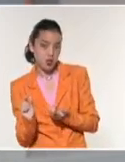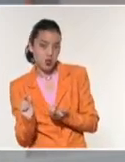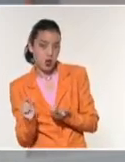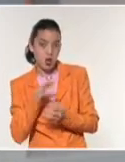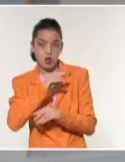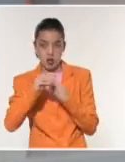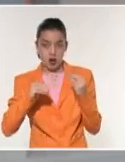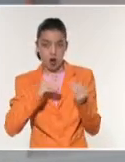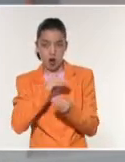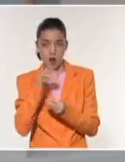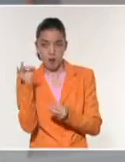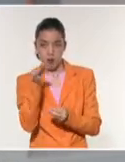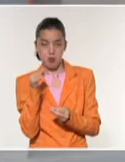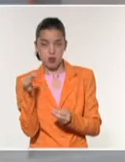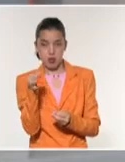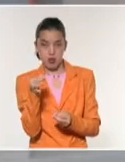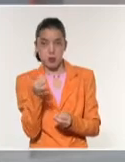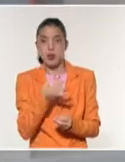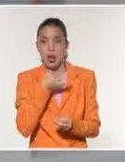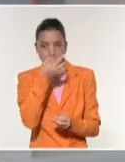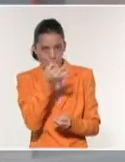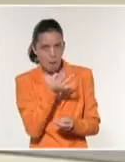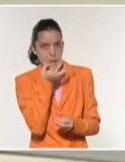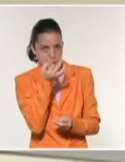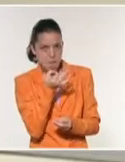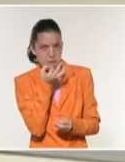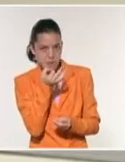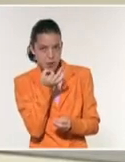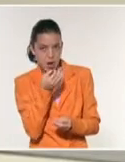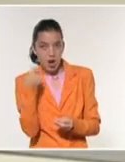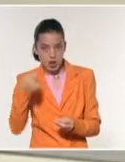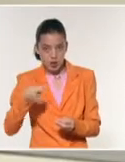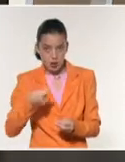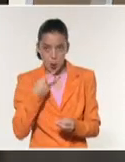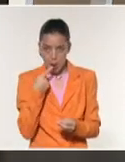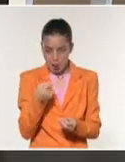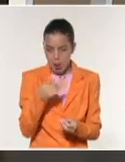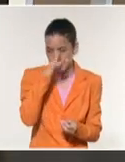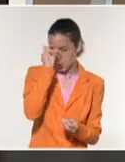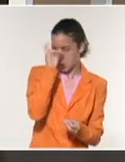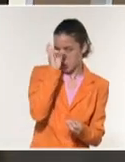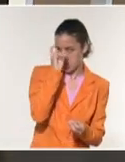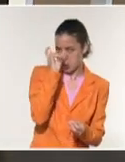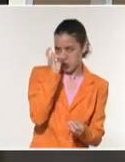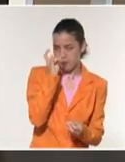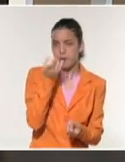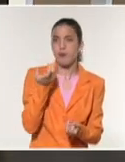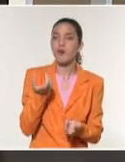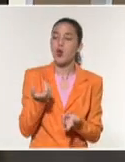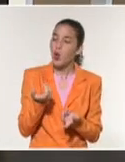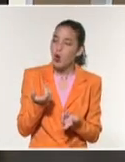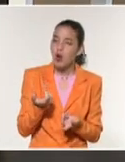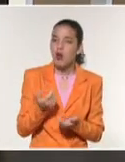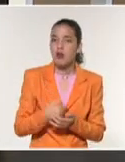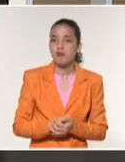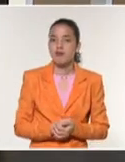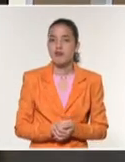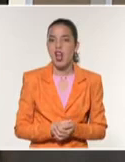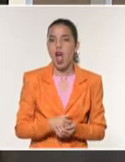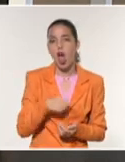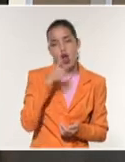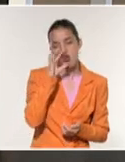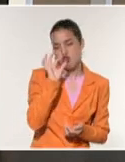viven, tienen que consultarlo y el tribunal es quien lo autoriza. Sí. ¿O es específica esa restricción con esta persona? No, no es específica